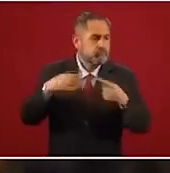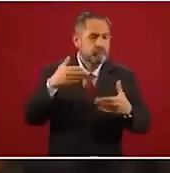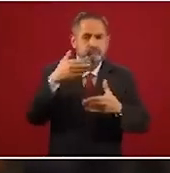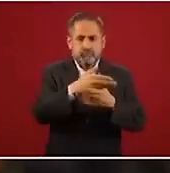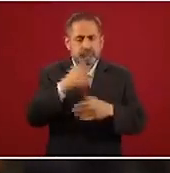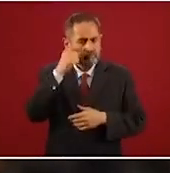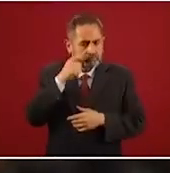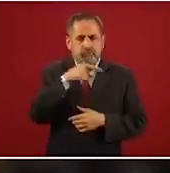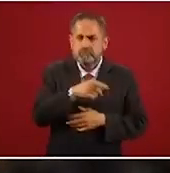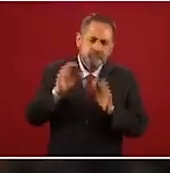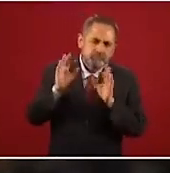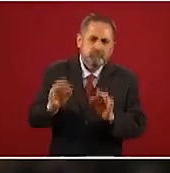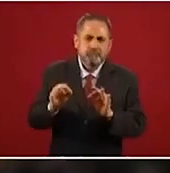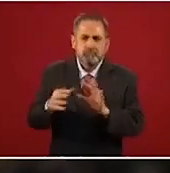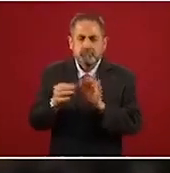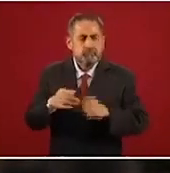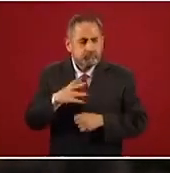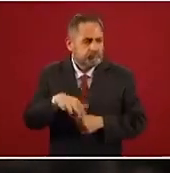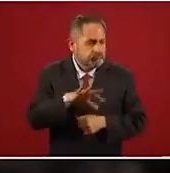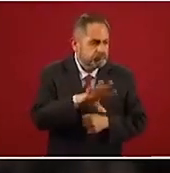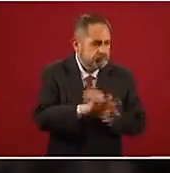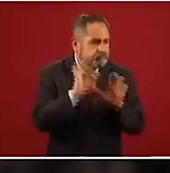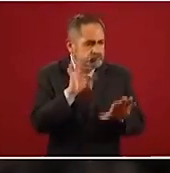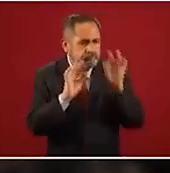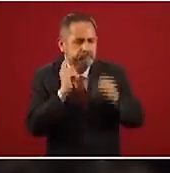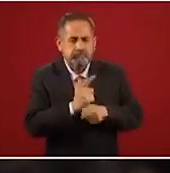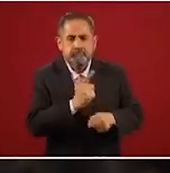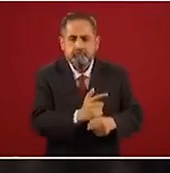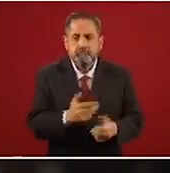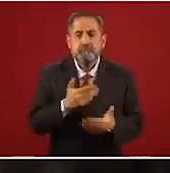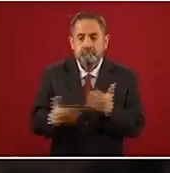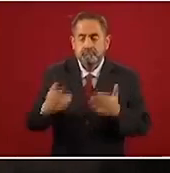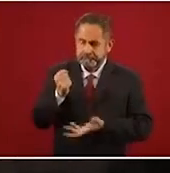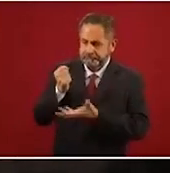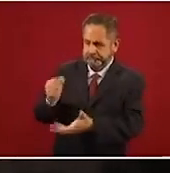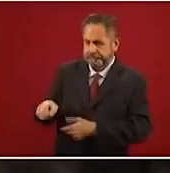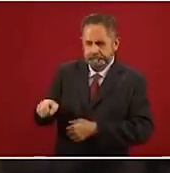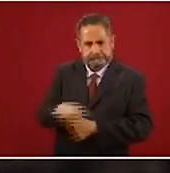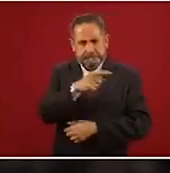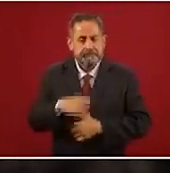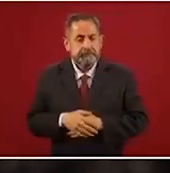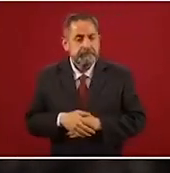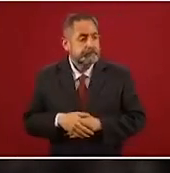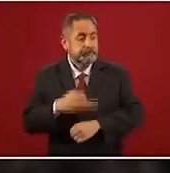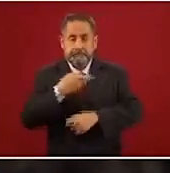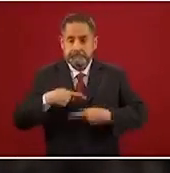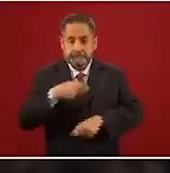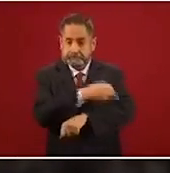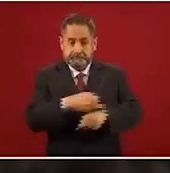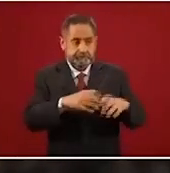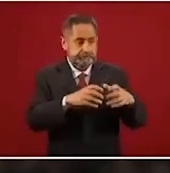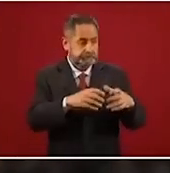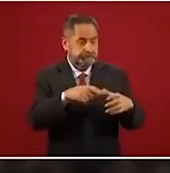entonces están encontrando las cosas, ahora más porque hay recursos para eso. Los familiares de los desaparecidos